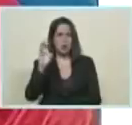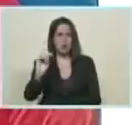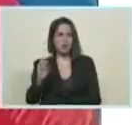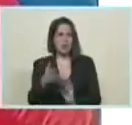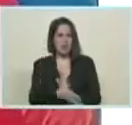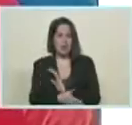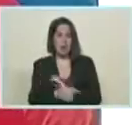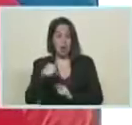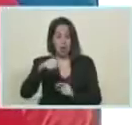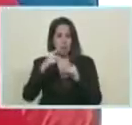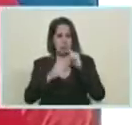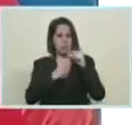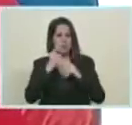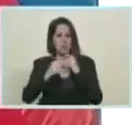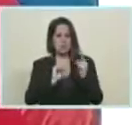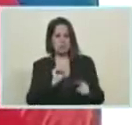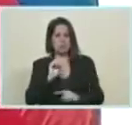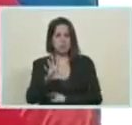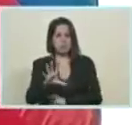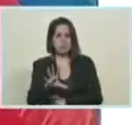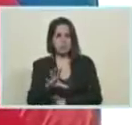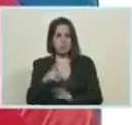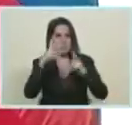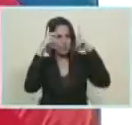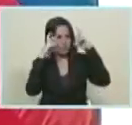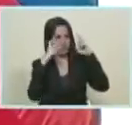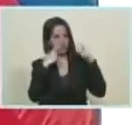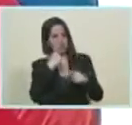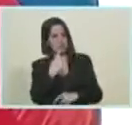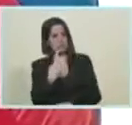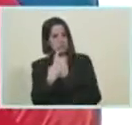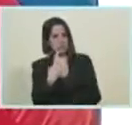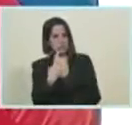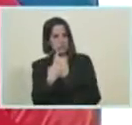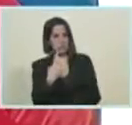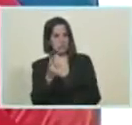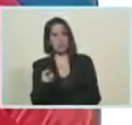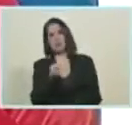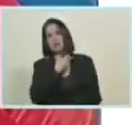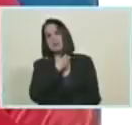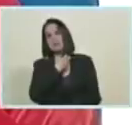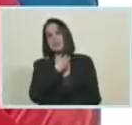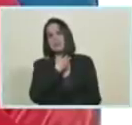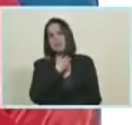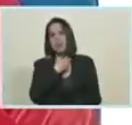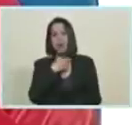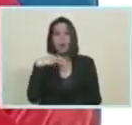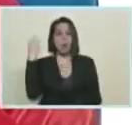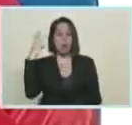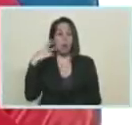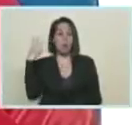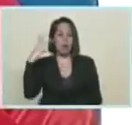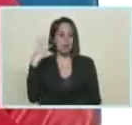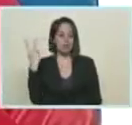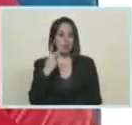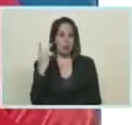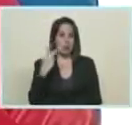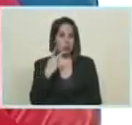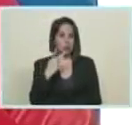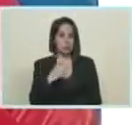Hoy salió en Twitter, ¿tú no lo viste? Una foto de Carlos Ortega con el vampiro Ledesma en Washington, los dos.